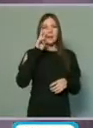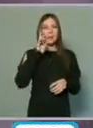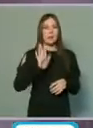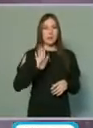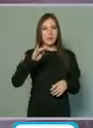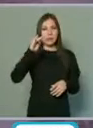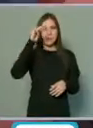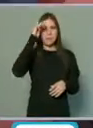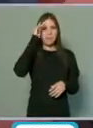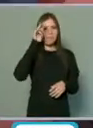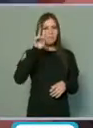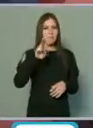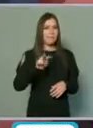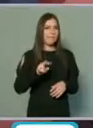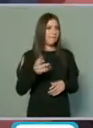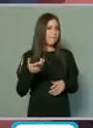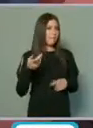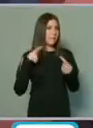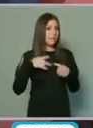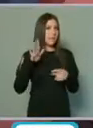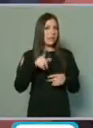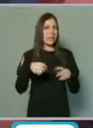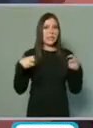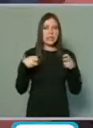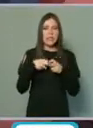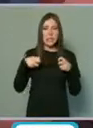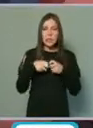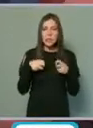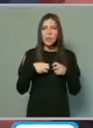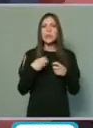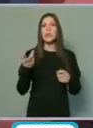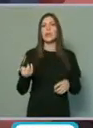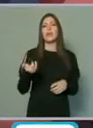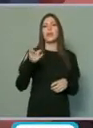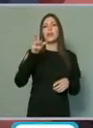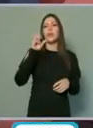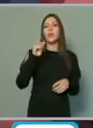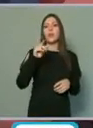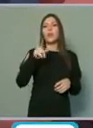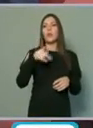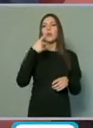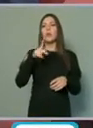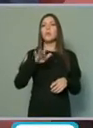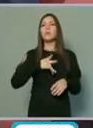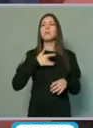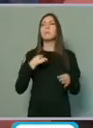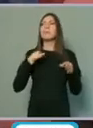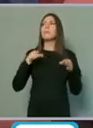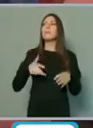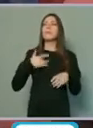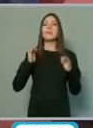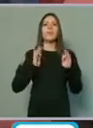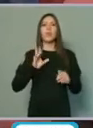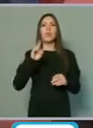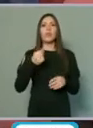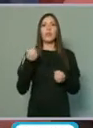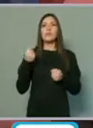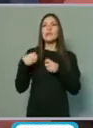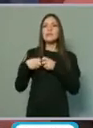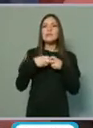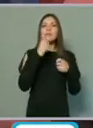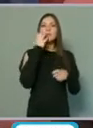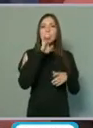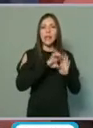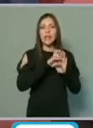esta como percepción de una persona nerviosa, de una persona que no es como dueño de su temple, ¿no? Por decirlo de una forma. Y este tipo